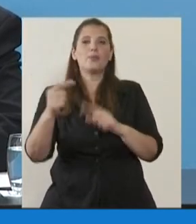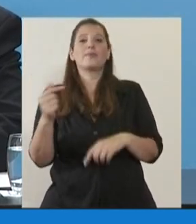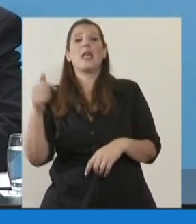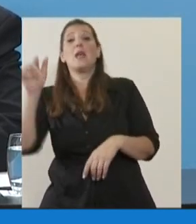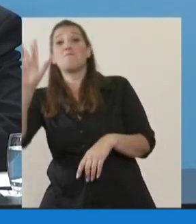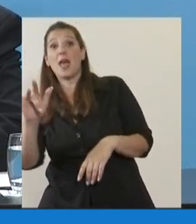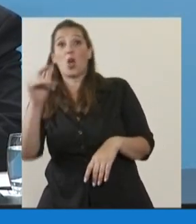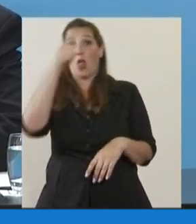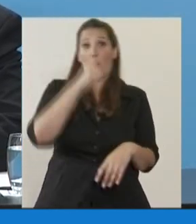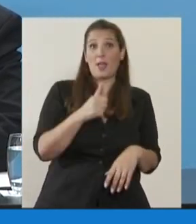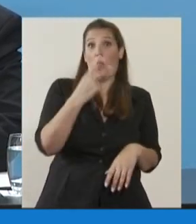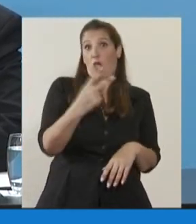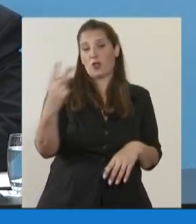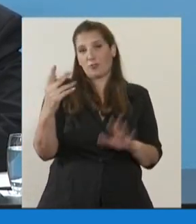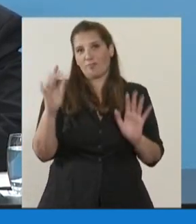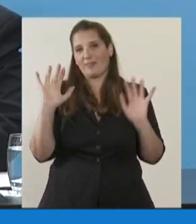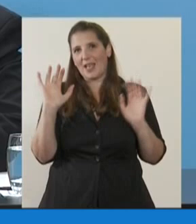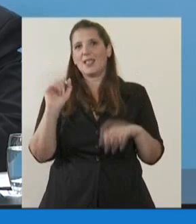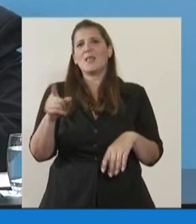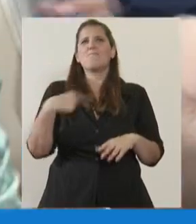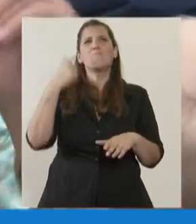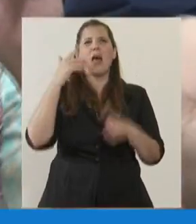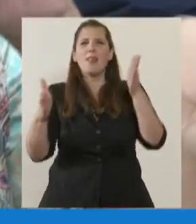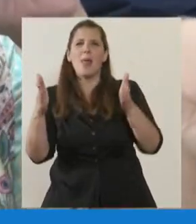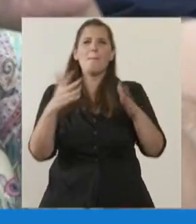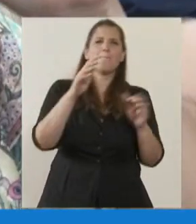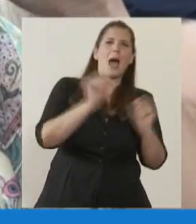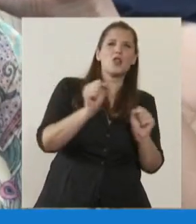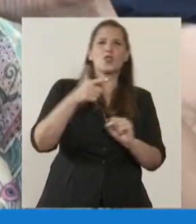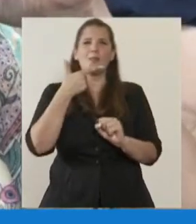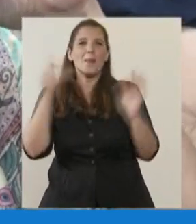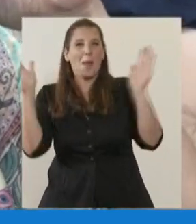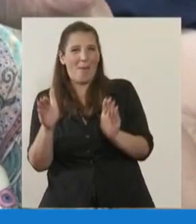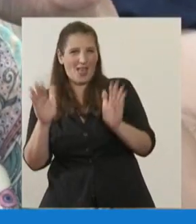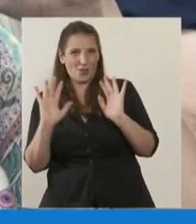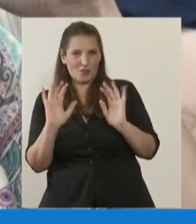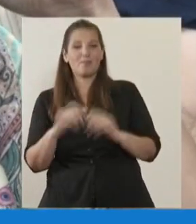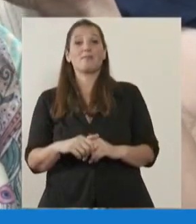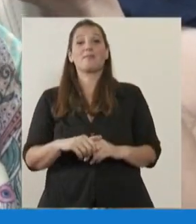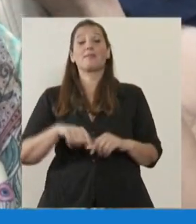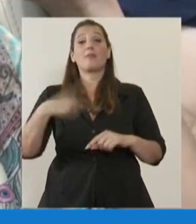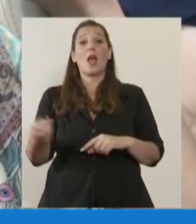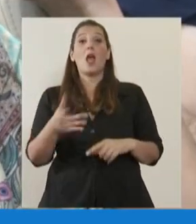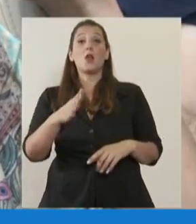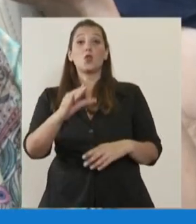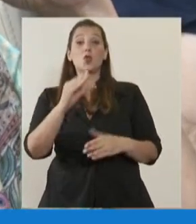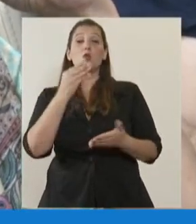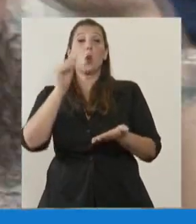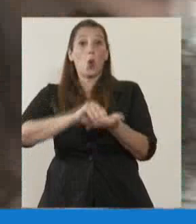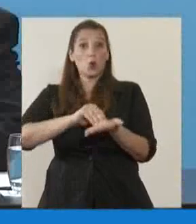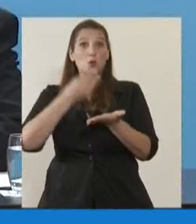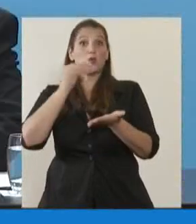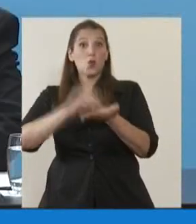y domingo, en la temporada baja que es entre mayo y septiembre. En Chubut,